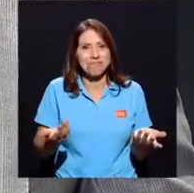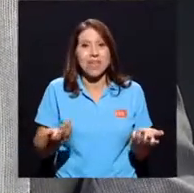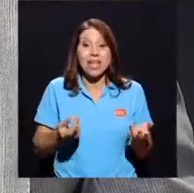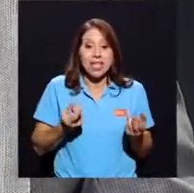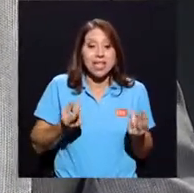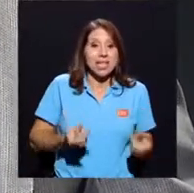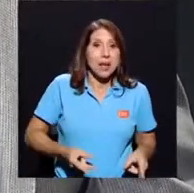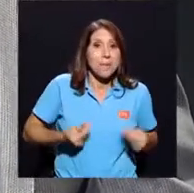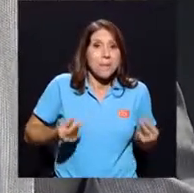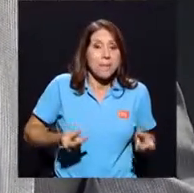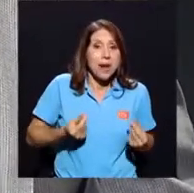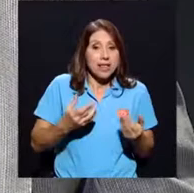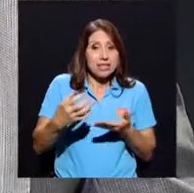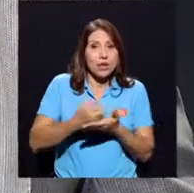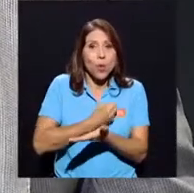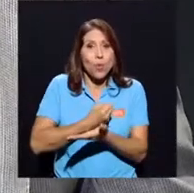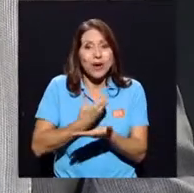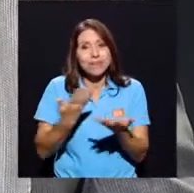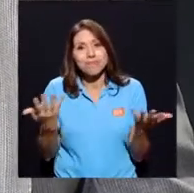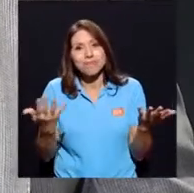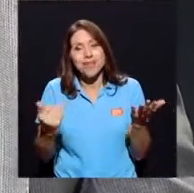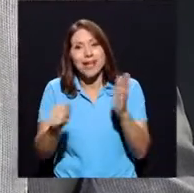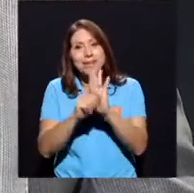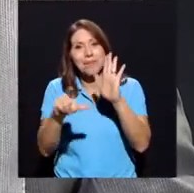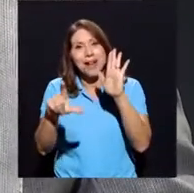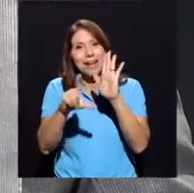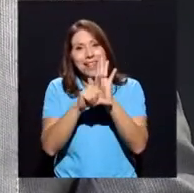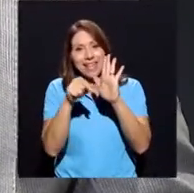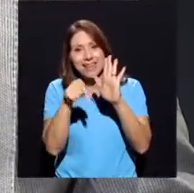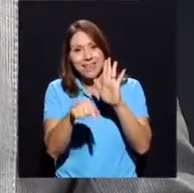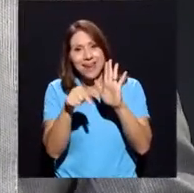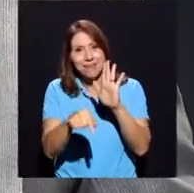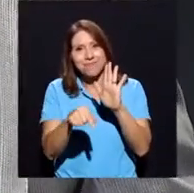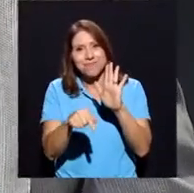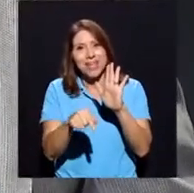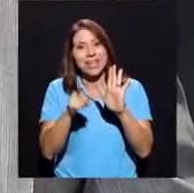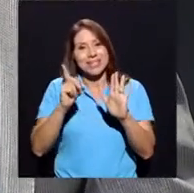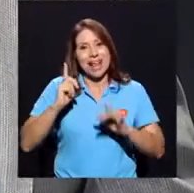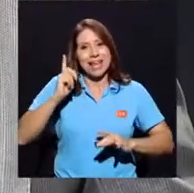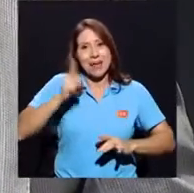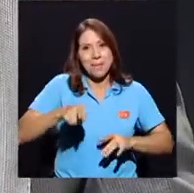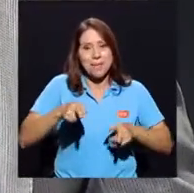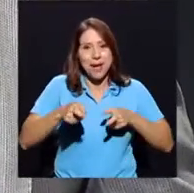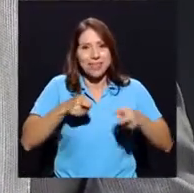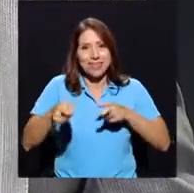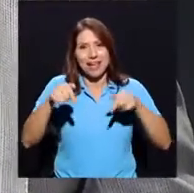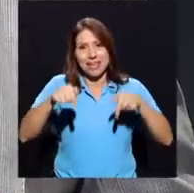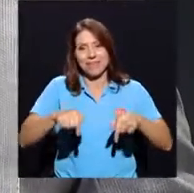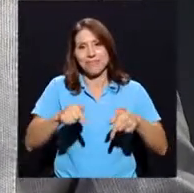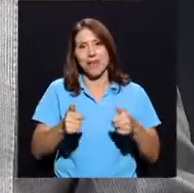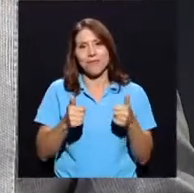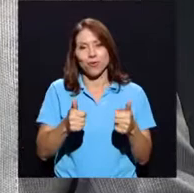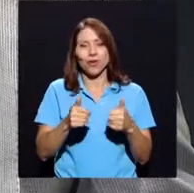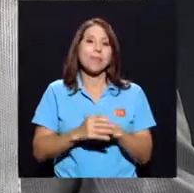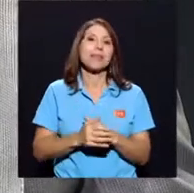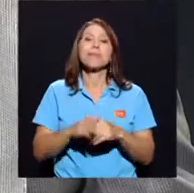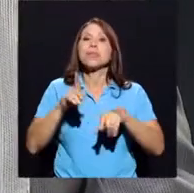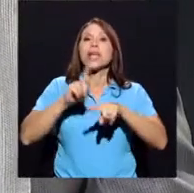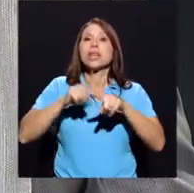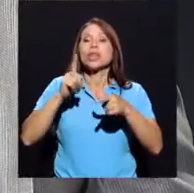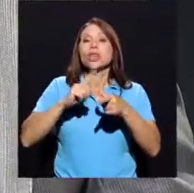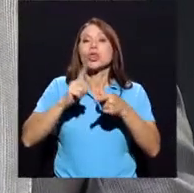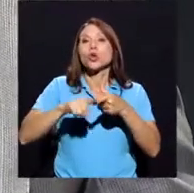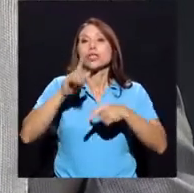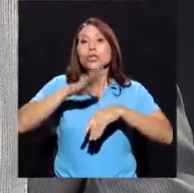se cobra la asamblea legislativa afortunadamente sigue siendo aquí la que manda entonces sobre el tema de rigidez del gasto es